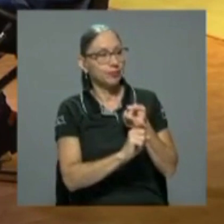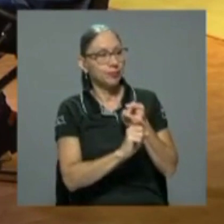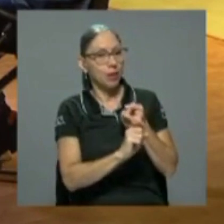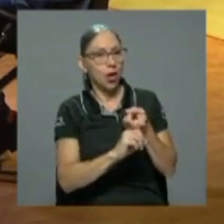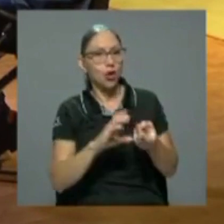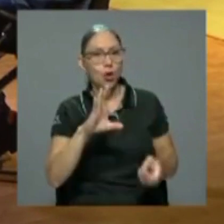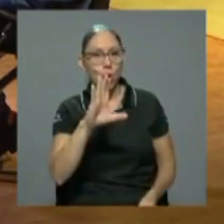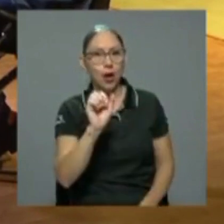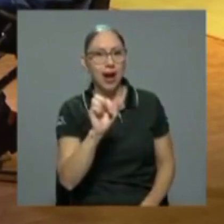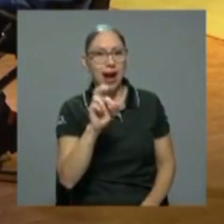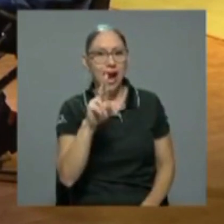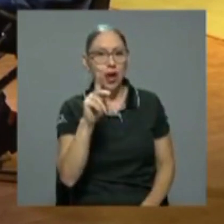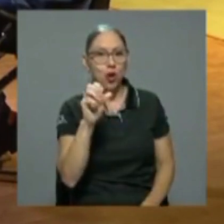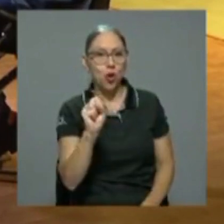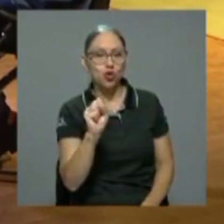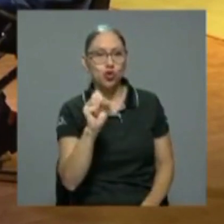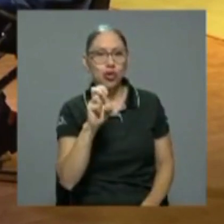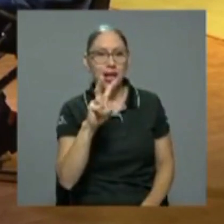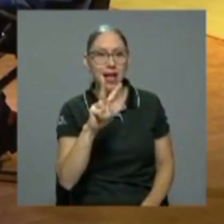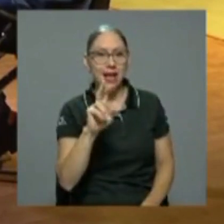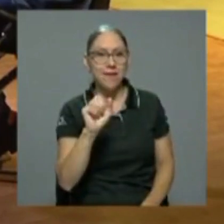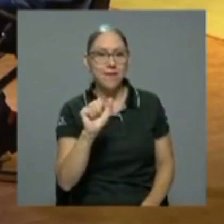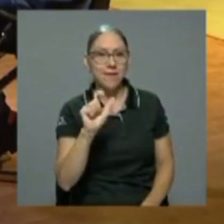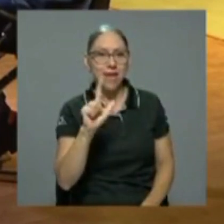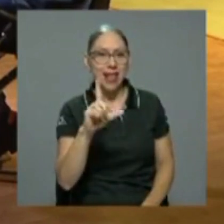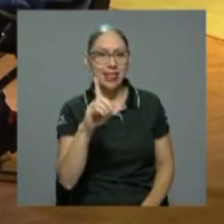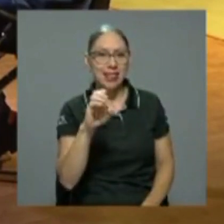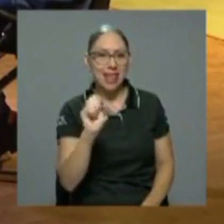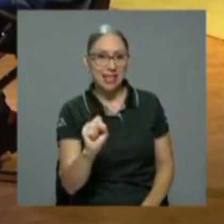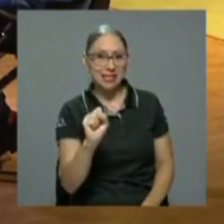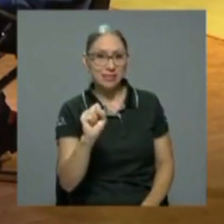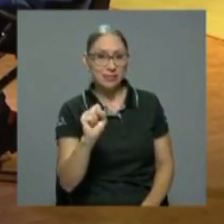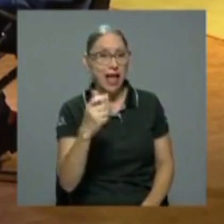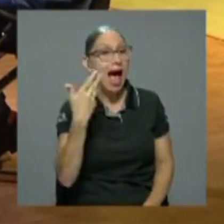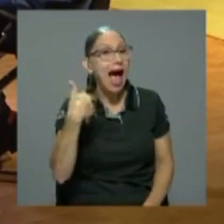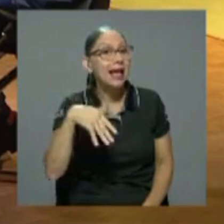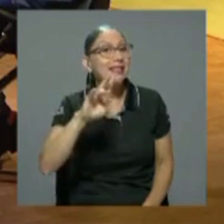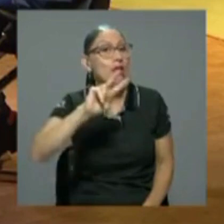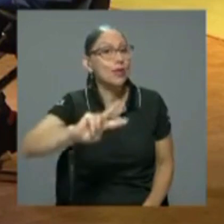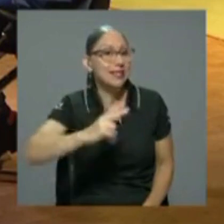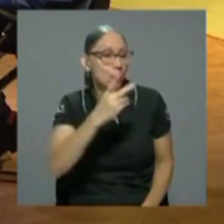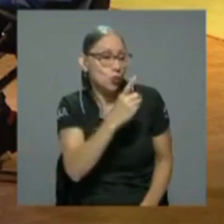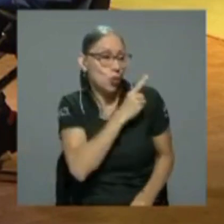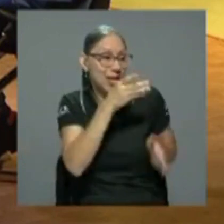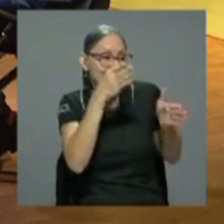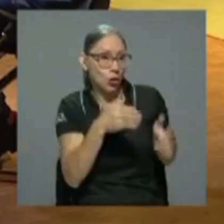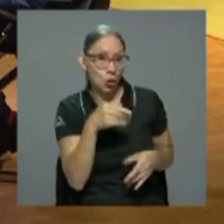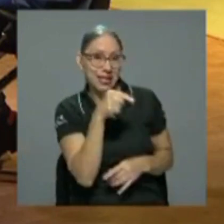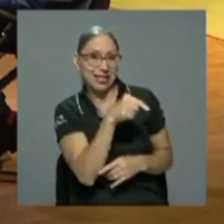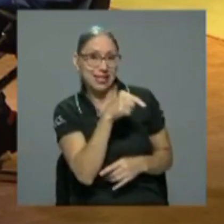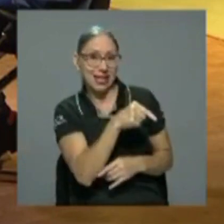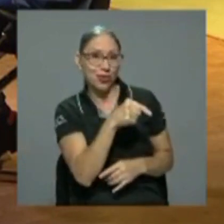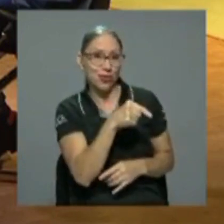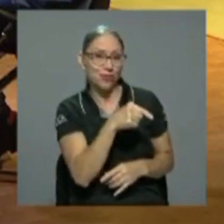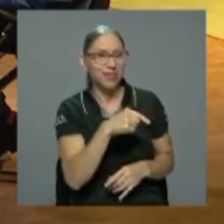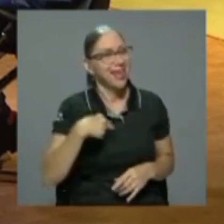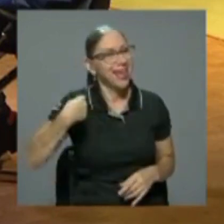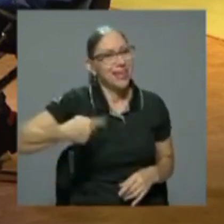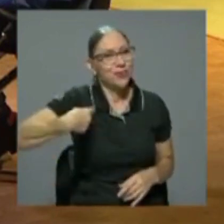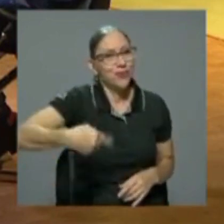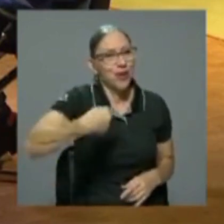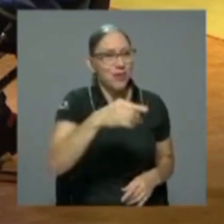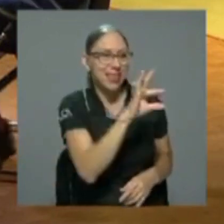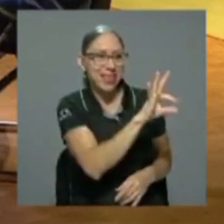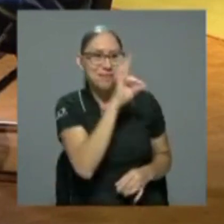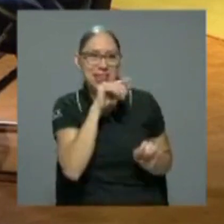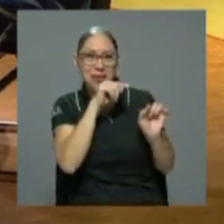don Carlos Valdés, que ha sido el segundo director de ese centro, pues es un frecuente invitado acá